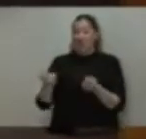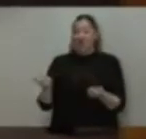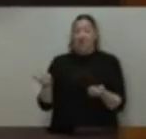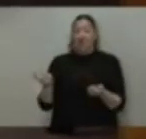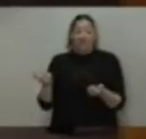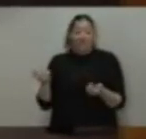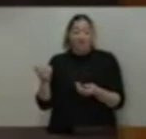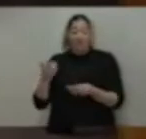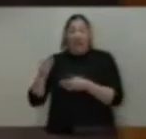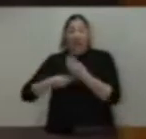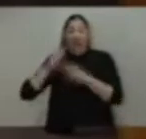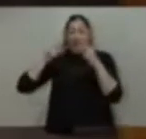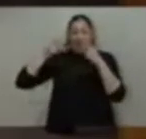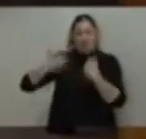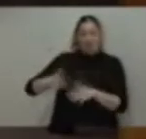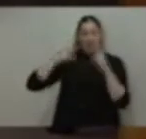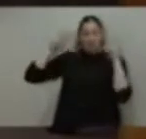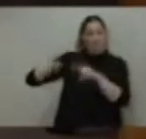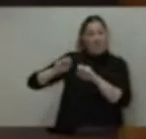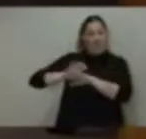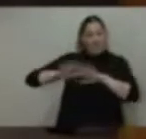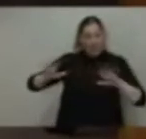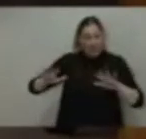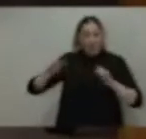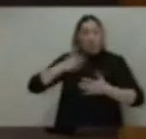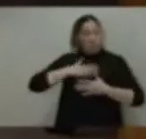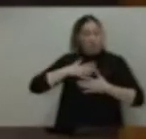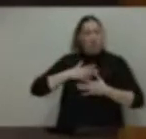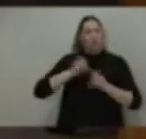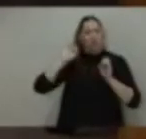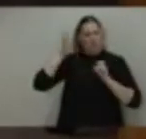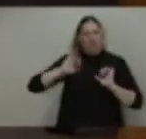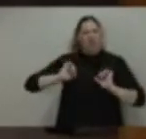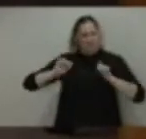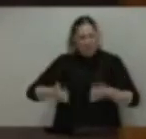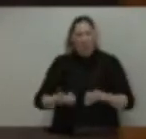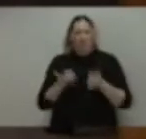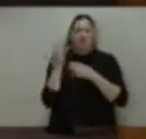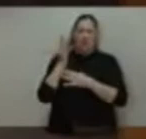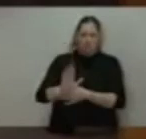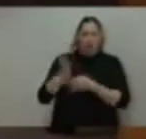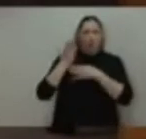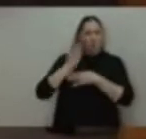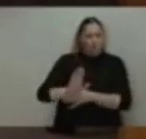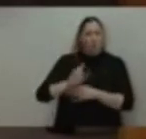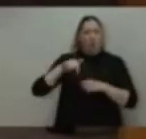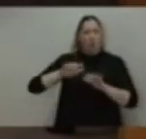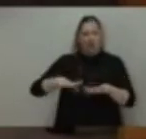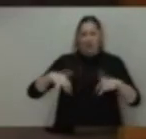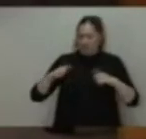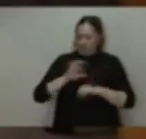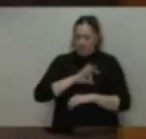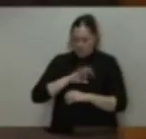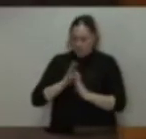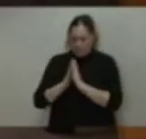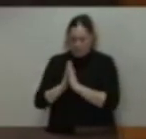sí tenemos un plan, no se lo hemos ocultado, lo hemos esbozado en distintas iniciativas presentadas en esta Cámara. Señoría, ahora sí le ruego. Sí,